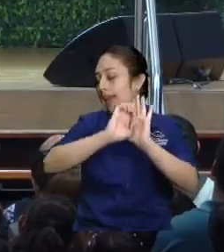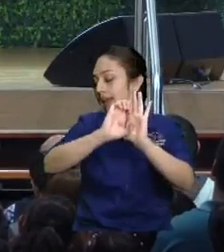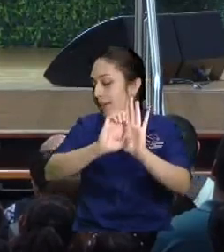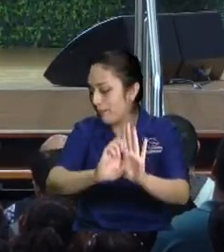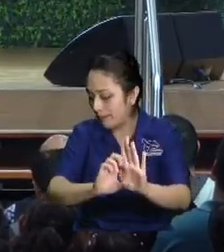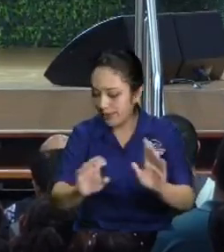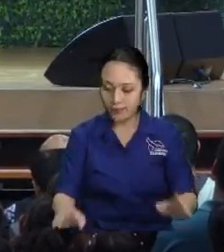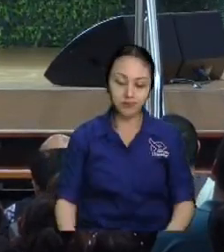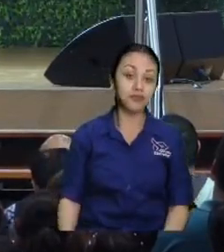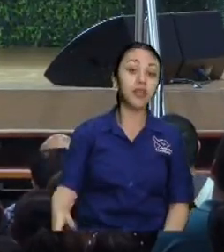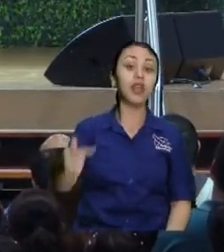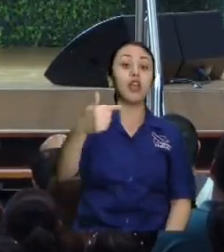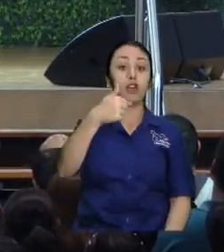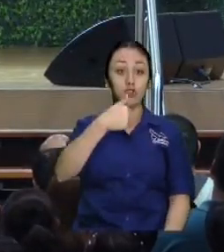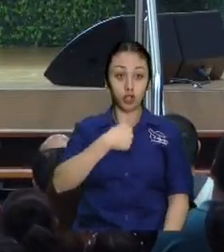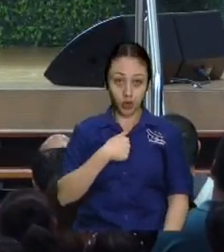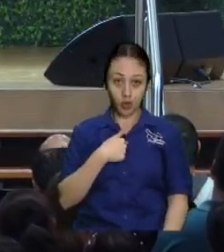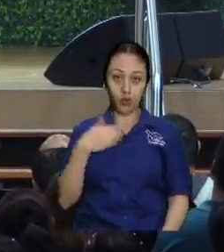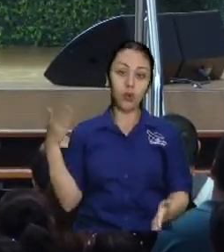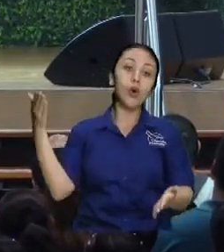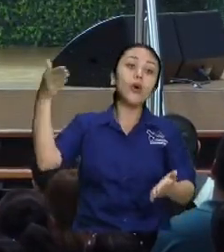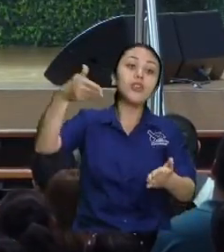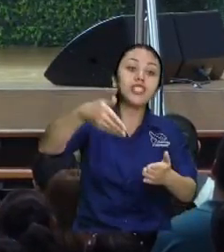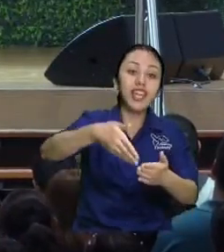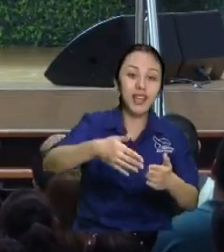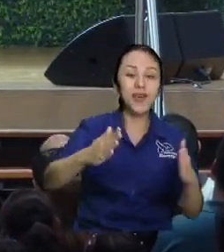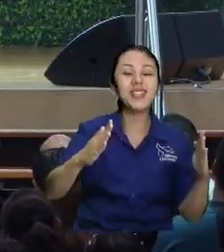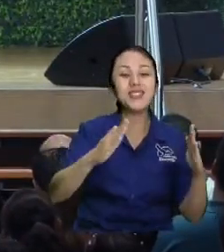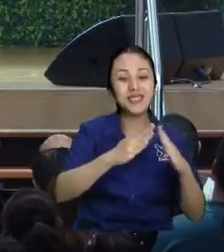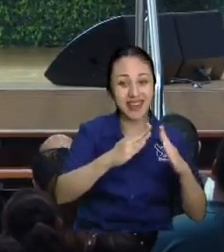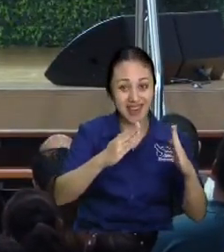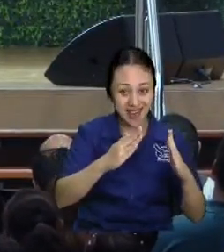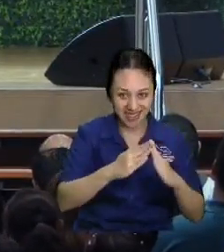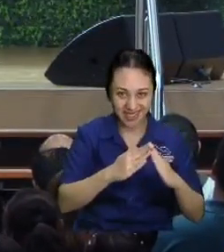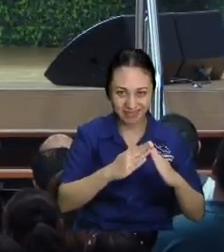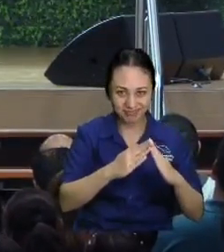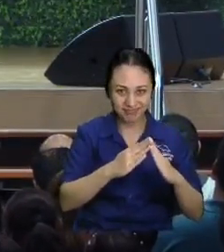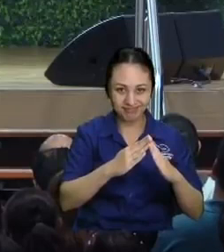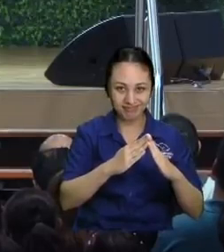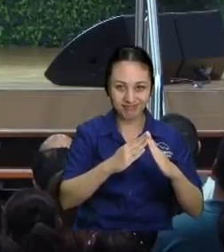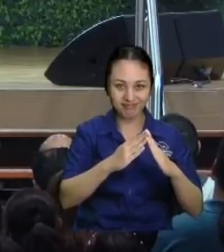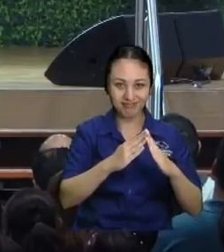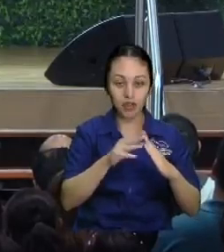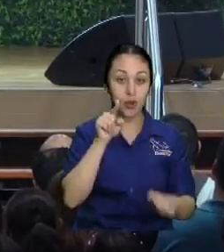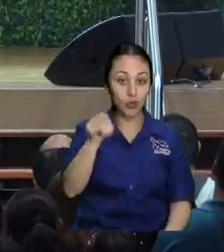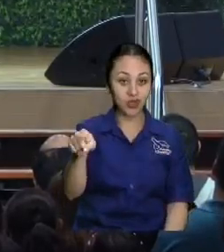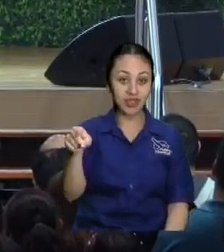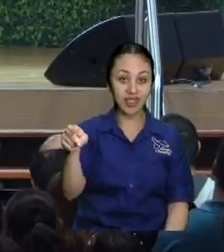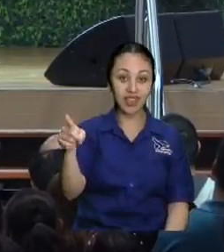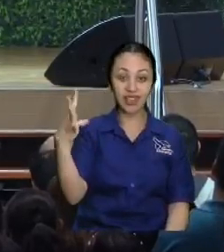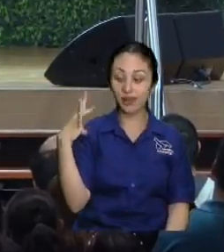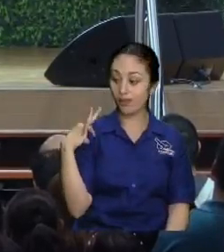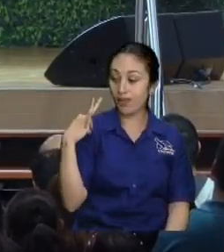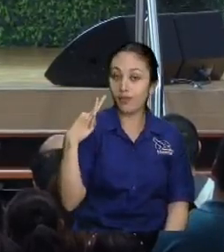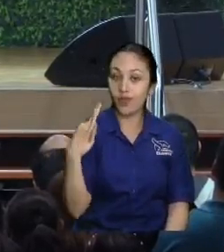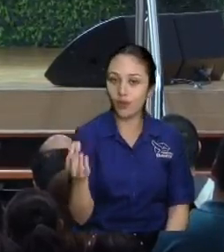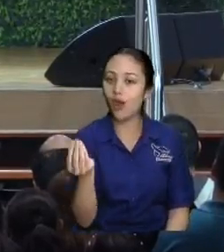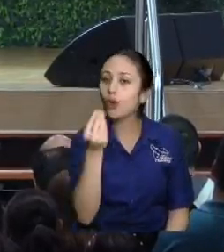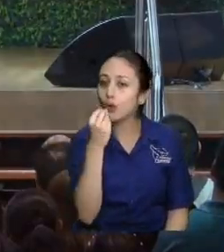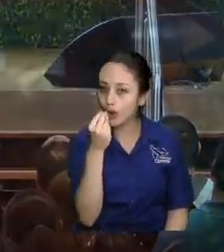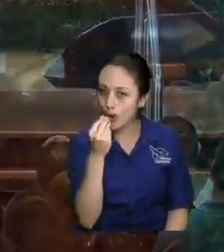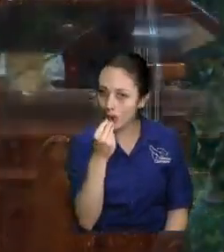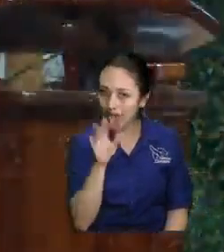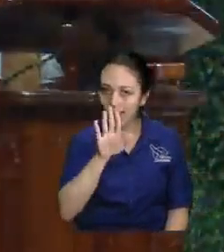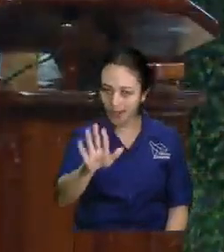el privilegio de invitarme a comer frijoles con crema en su casa, va, y tortilla así suavecita, pero un